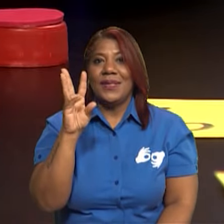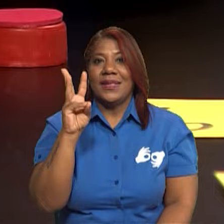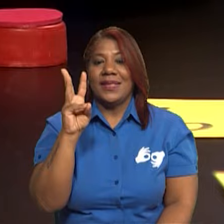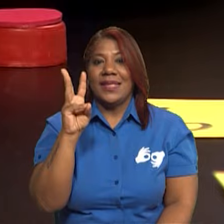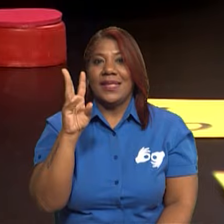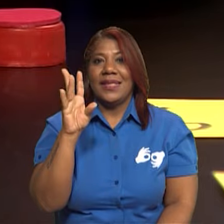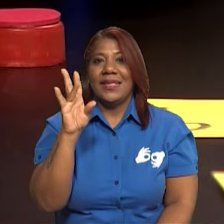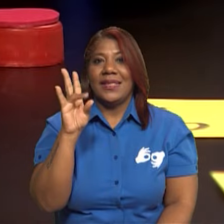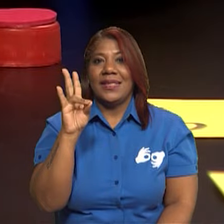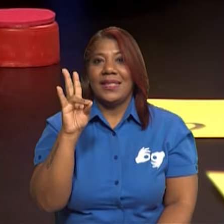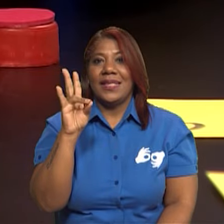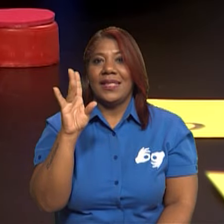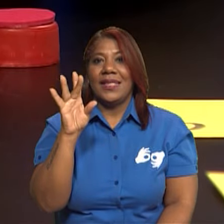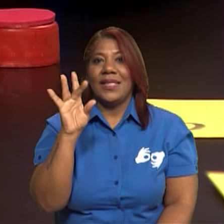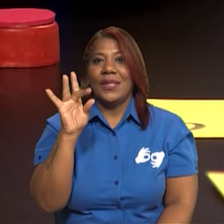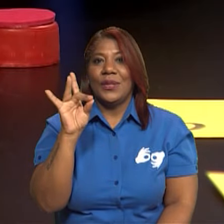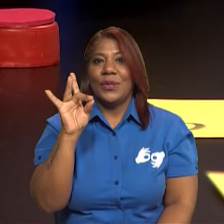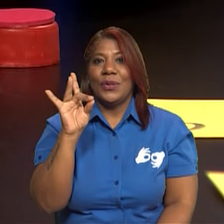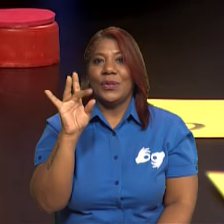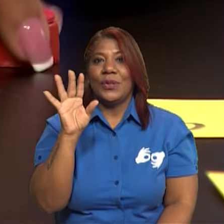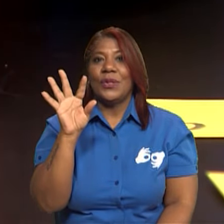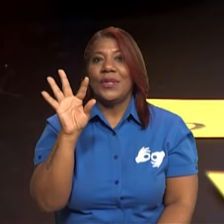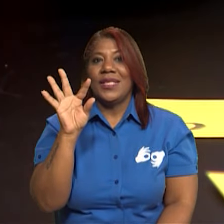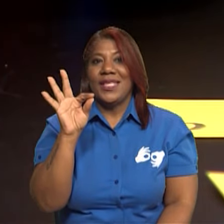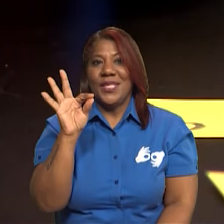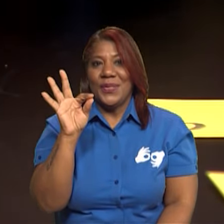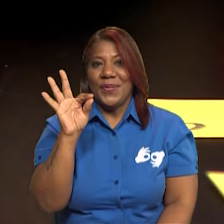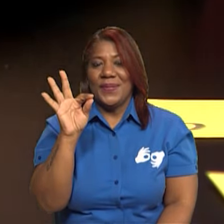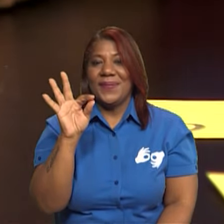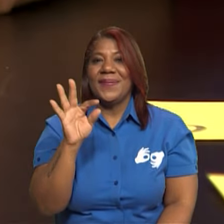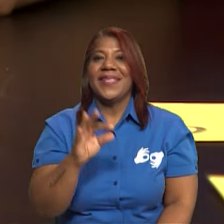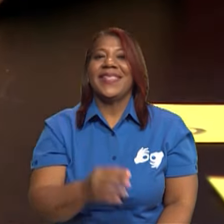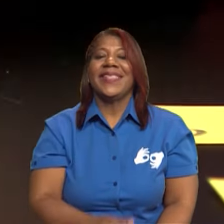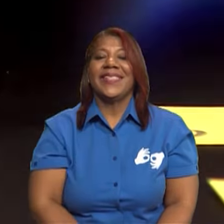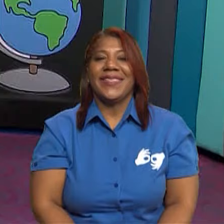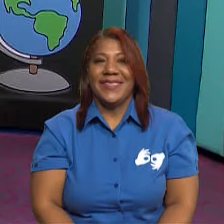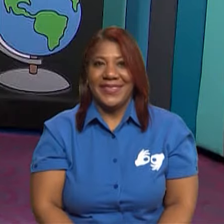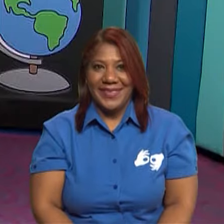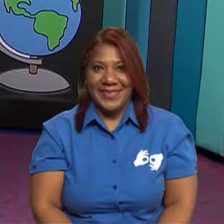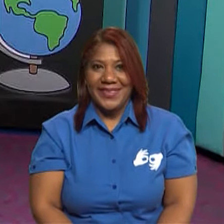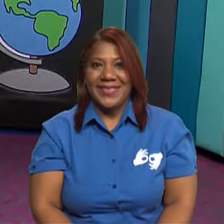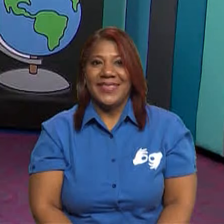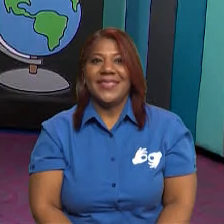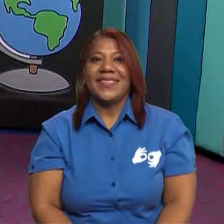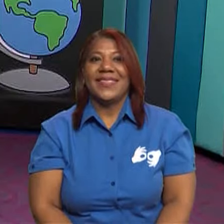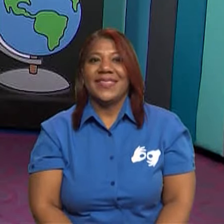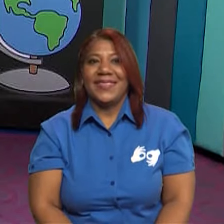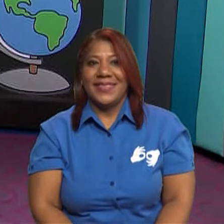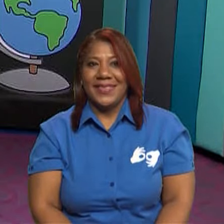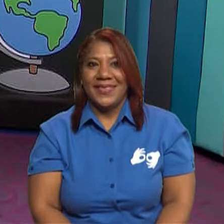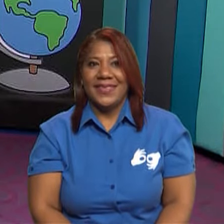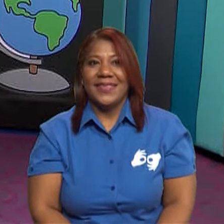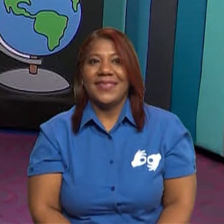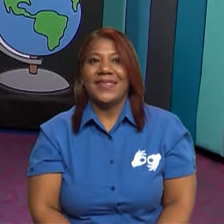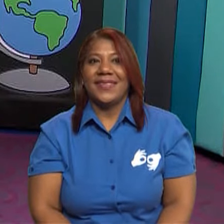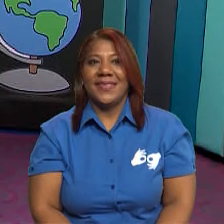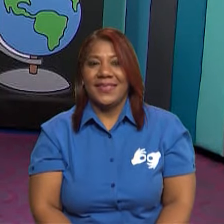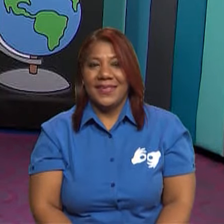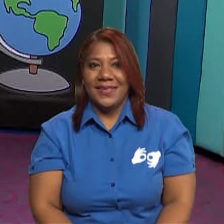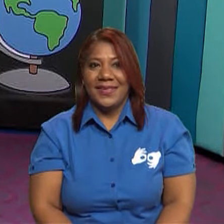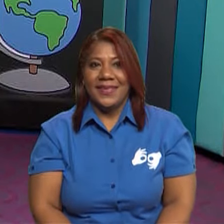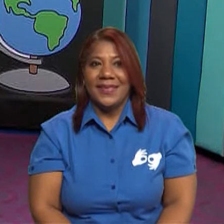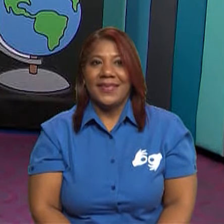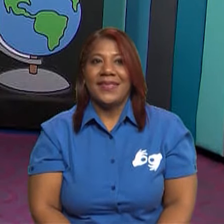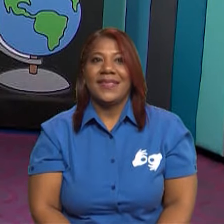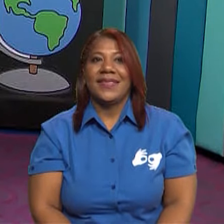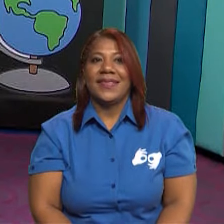5, 6, 7, 8 y 9. Como lo hemos colocado en nuestro tablero. Ahora ese